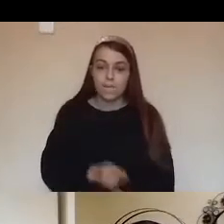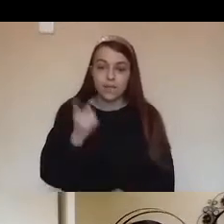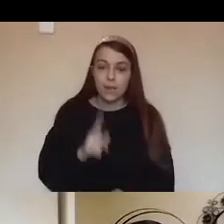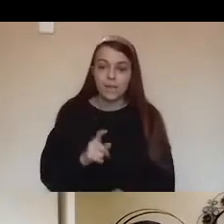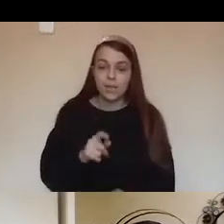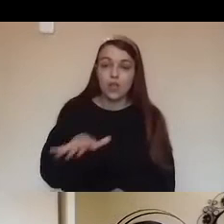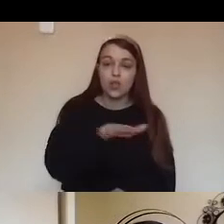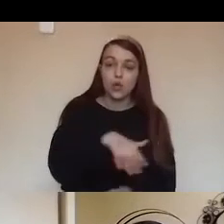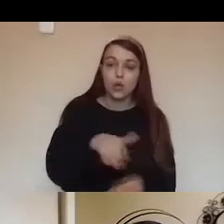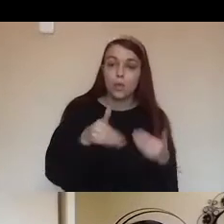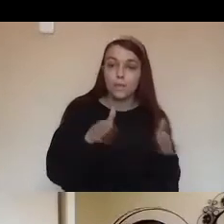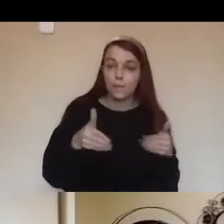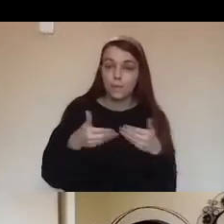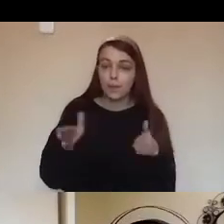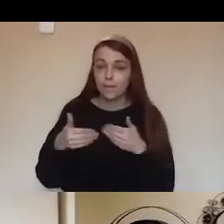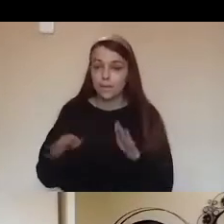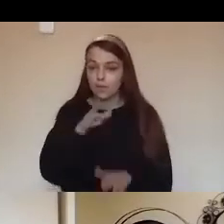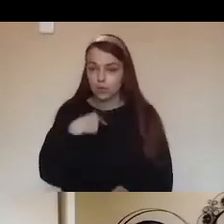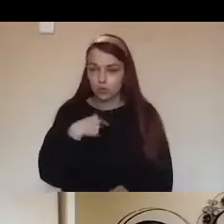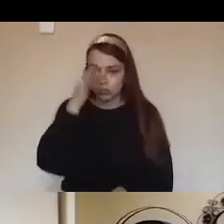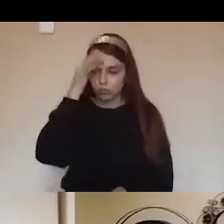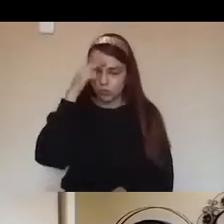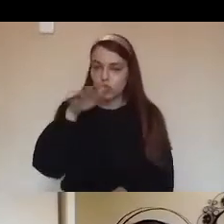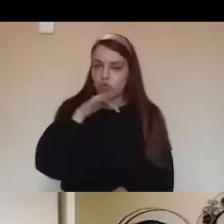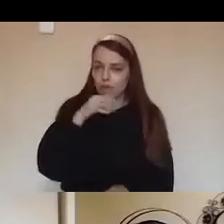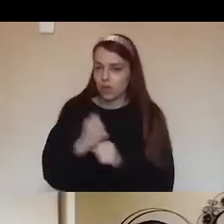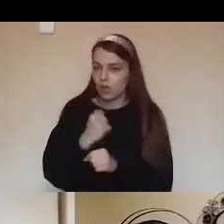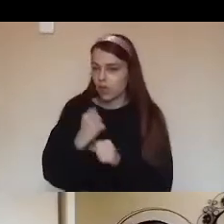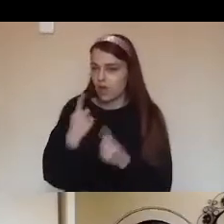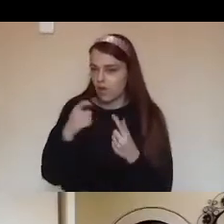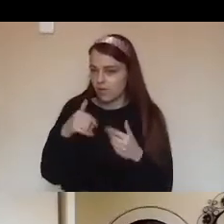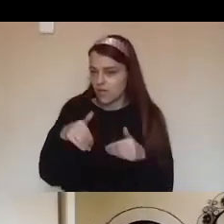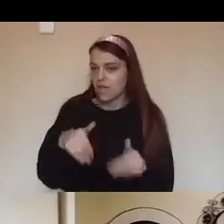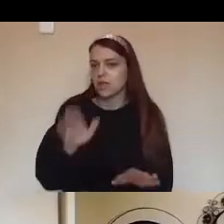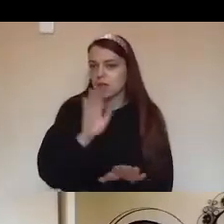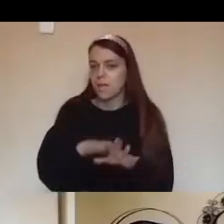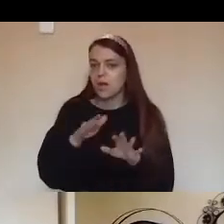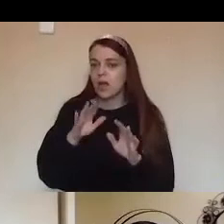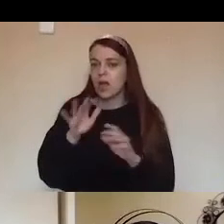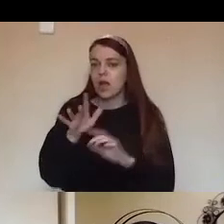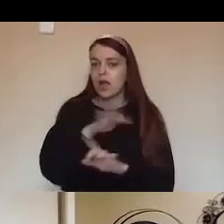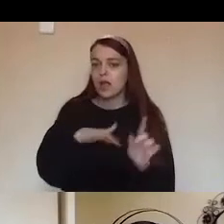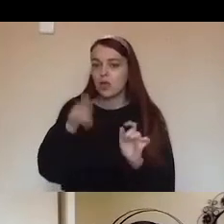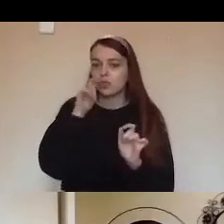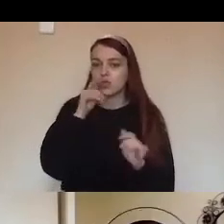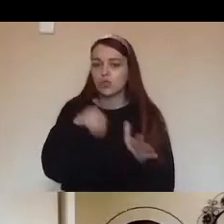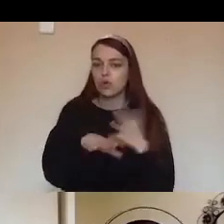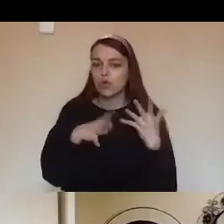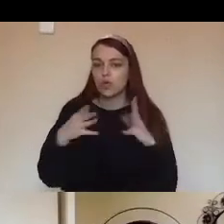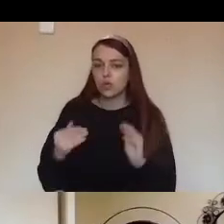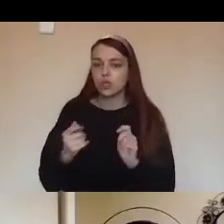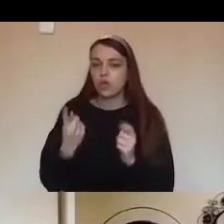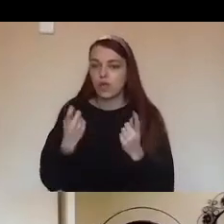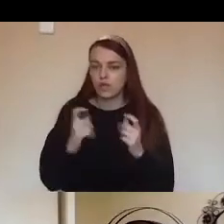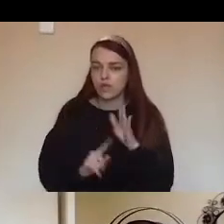Nosotros sabemos que todavía tenemos muchísimo que avanzar en el desarrollo del ecoturismo inclusivo, en